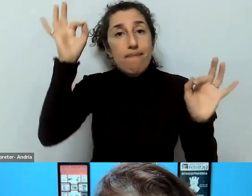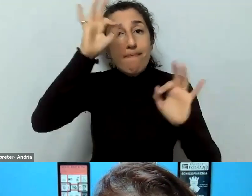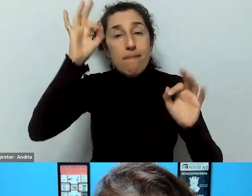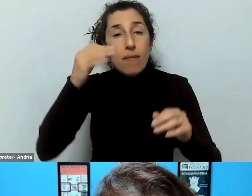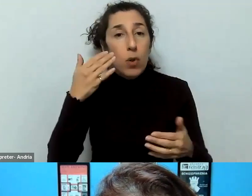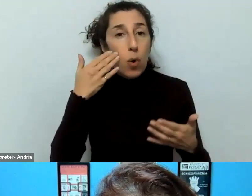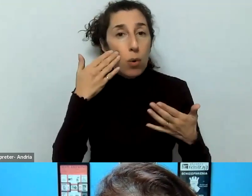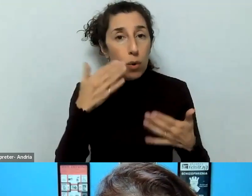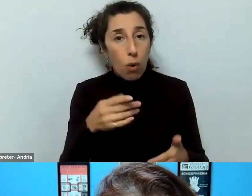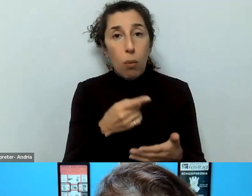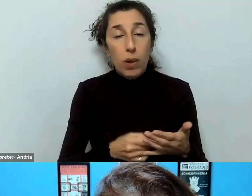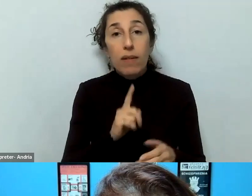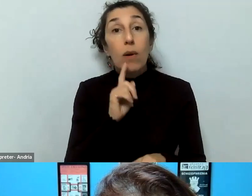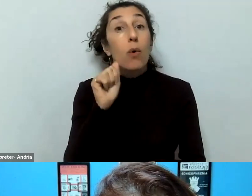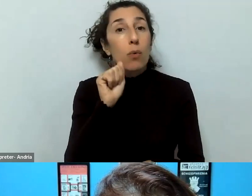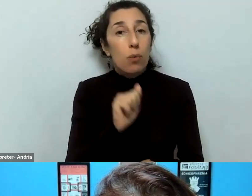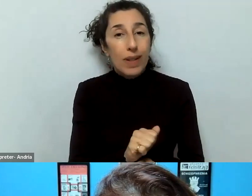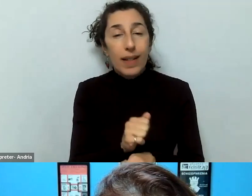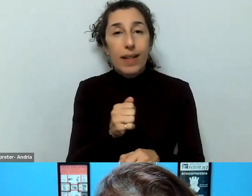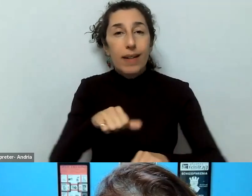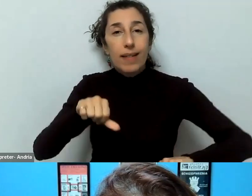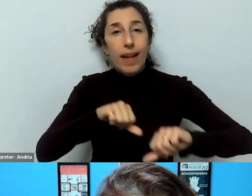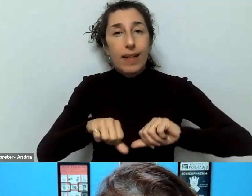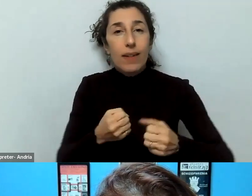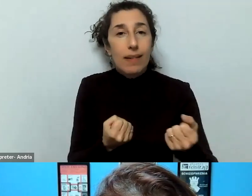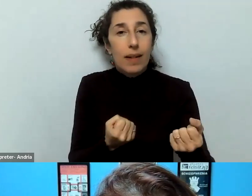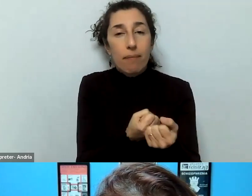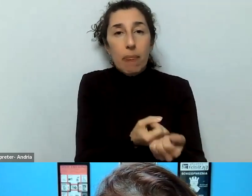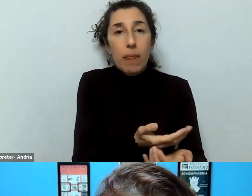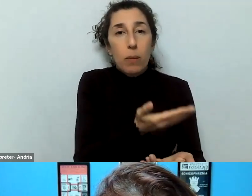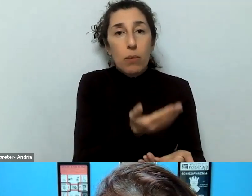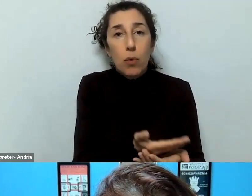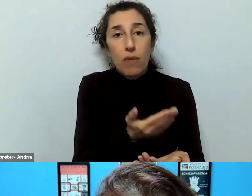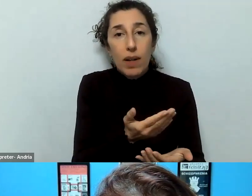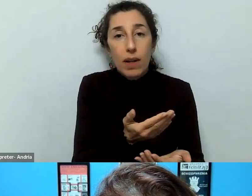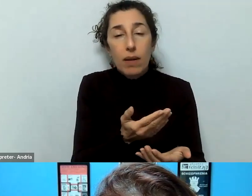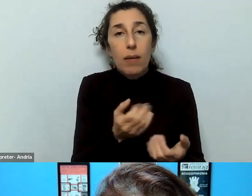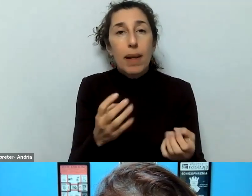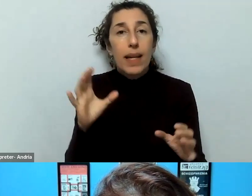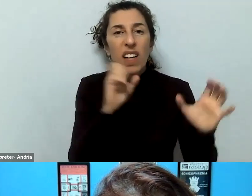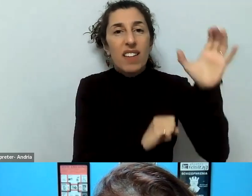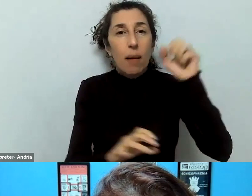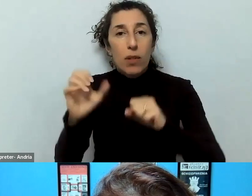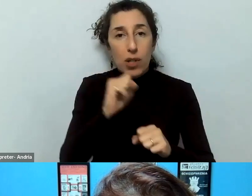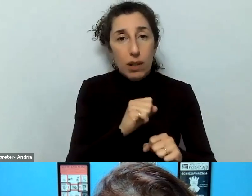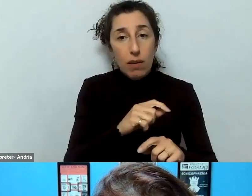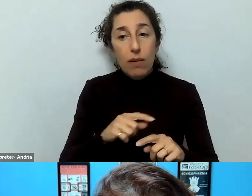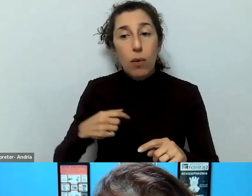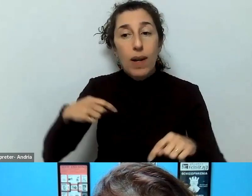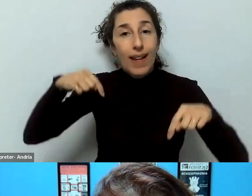son eficaces. Entonces, más bien tenemos que hacer las conversaciones de las diferentes modalidades. Sí podemos